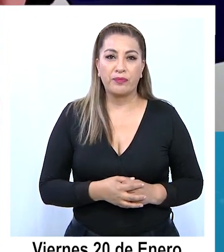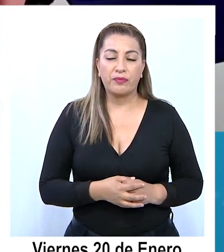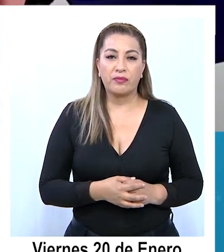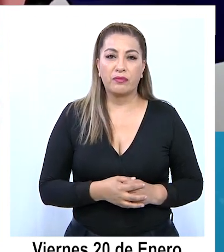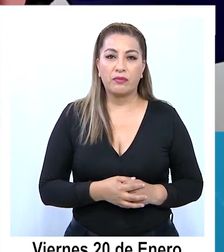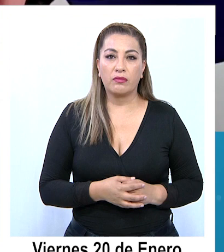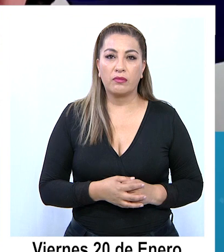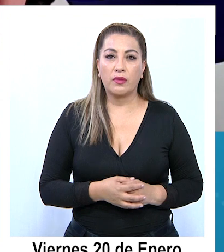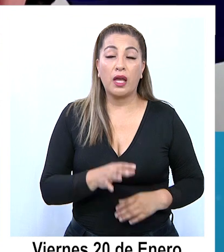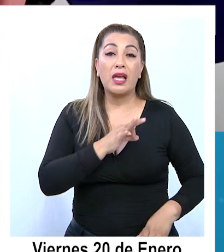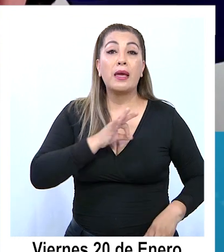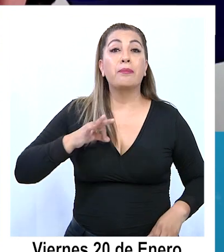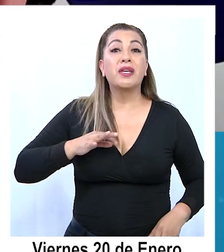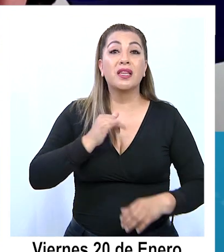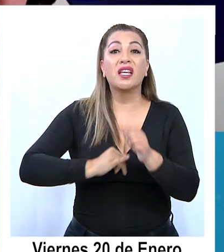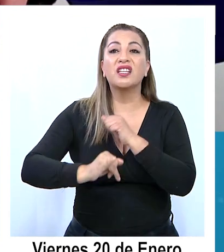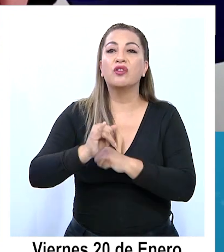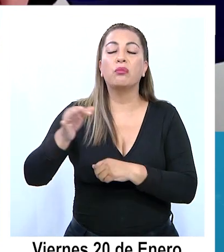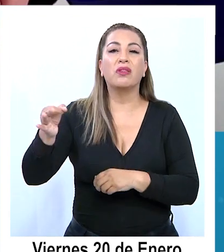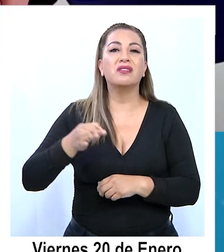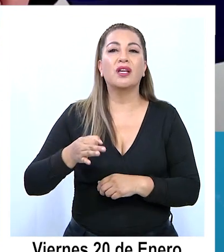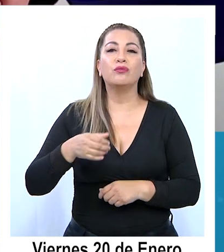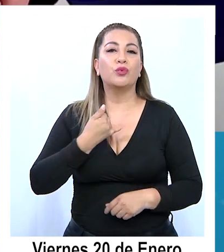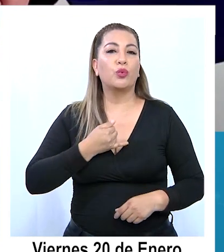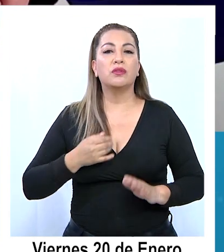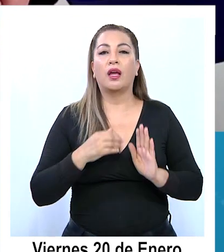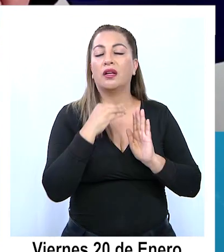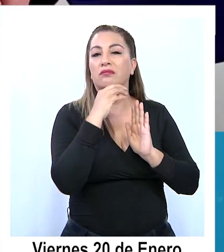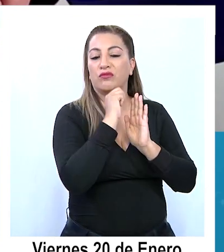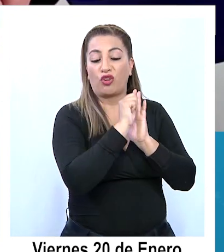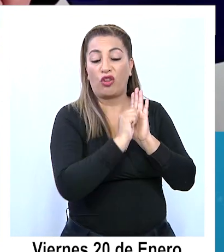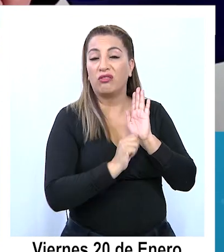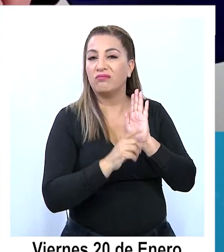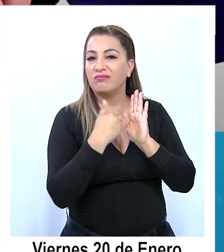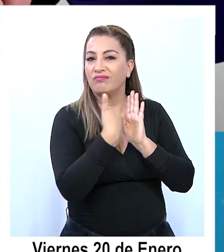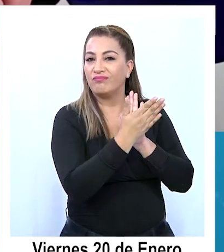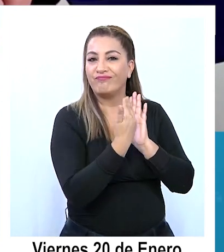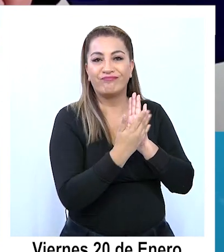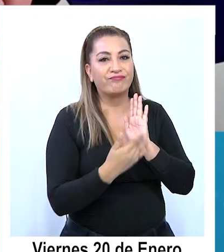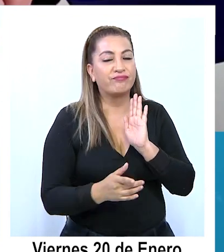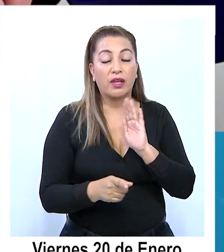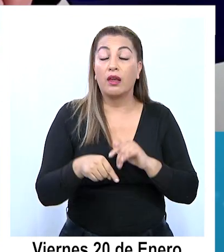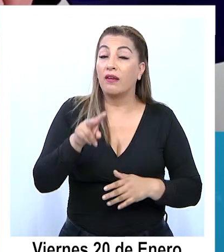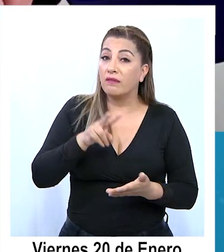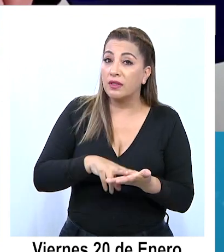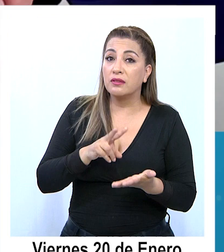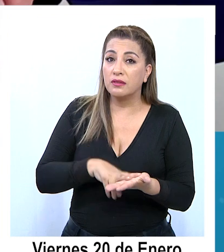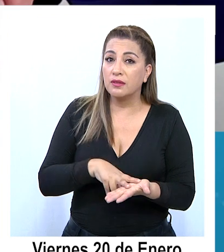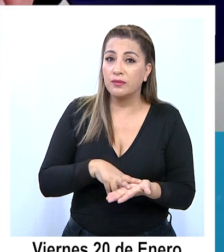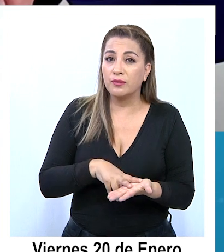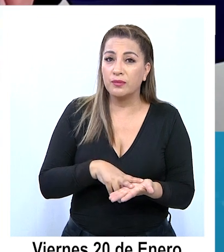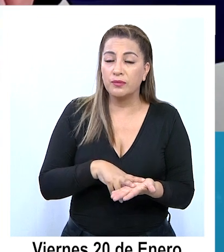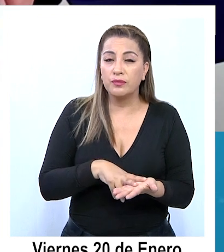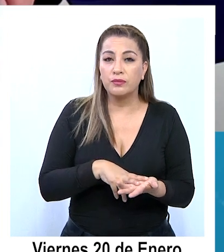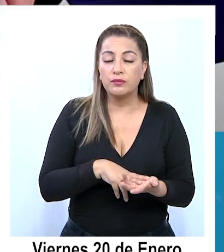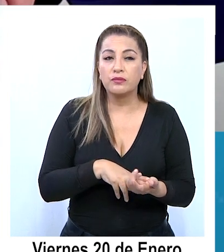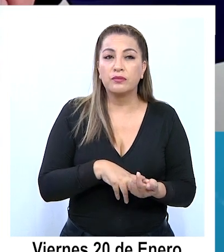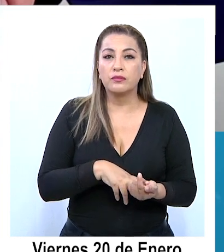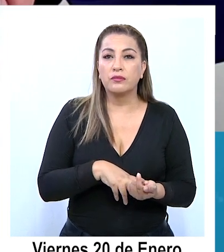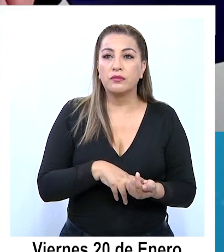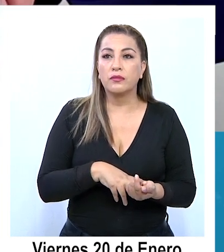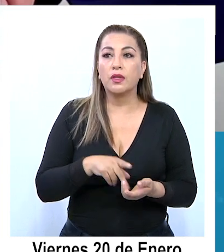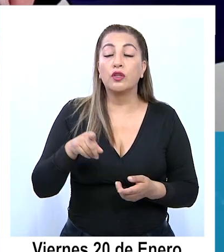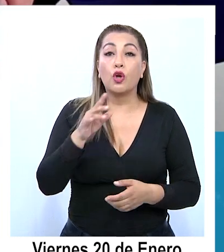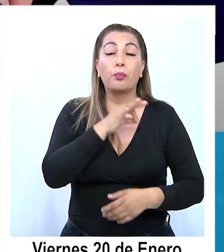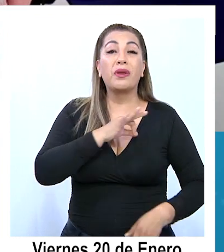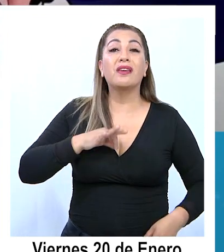descartado en varias oportunidades la ministra, no hemos cejado nosotros en eso, porque, mira, Reinaldo, yo comparto con ella,